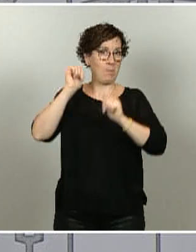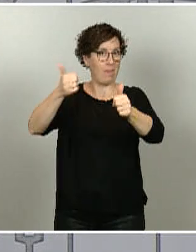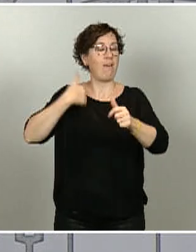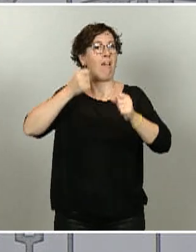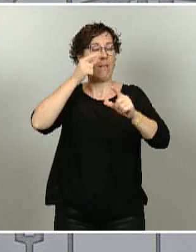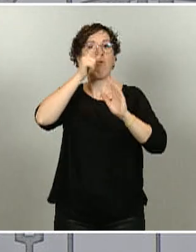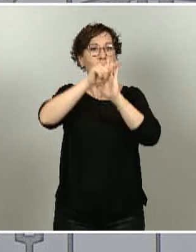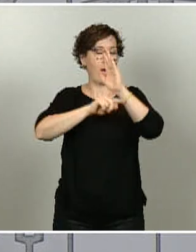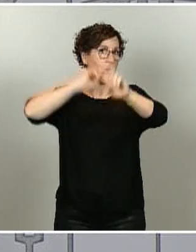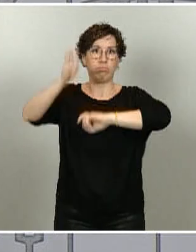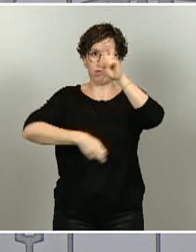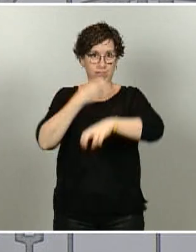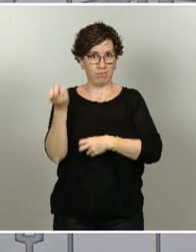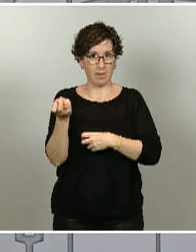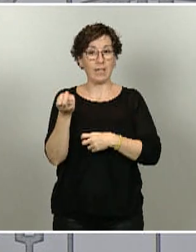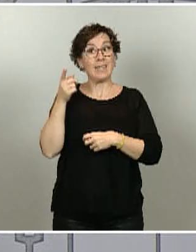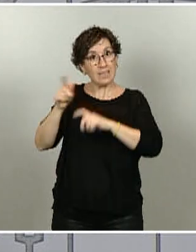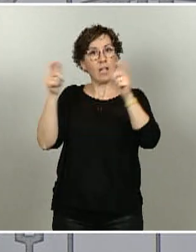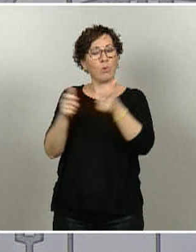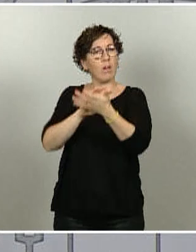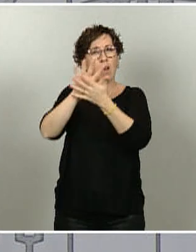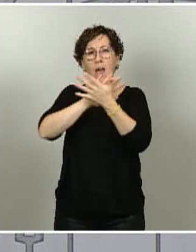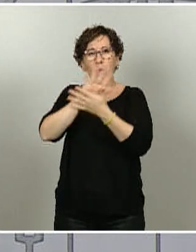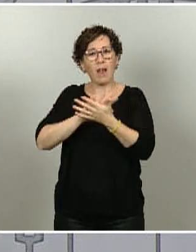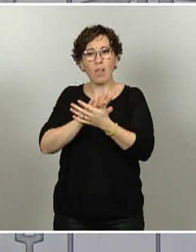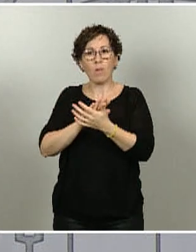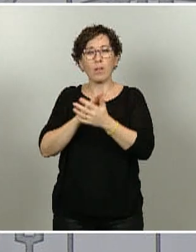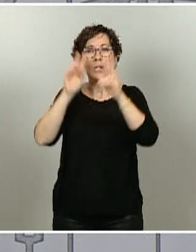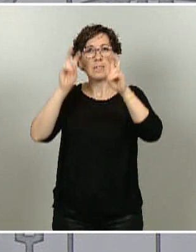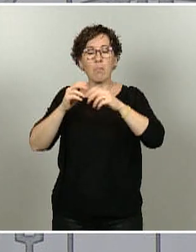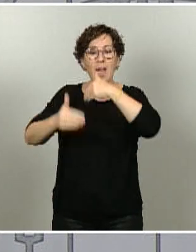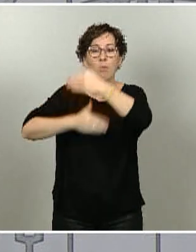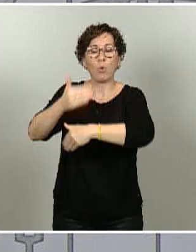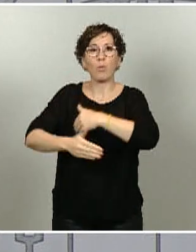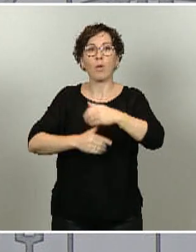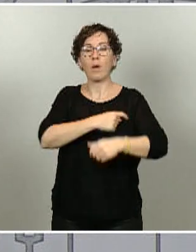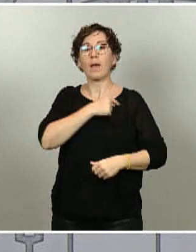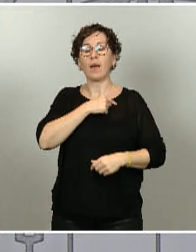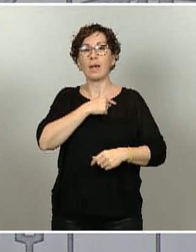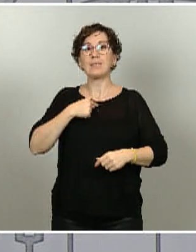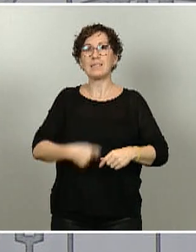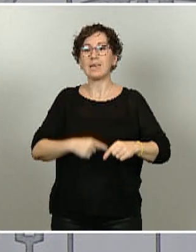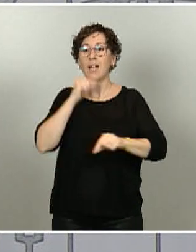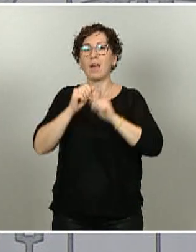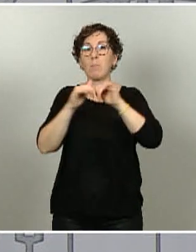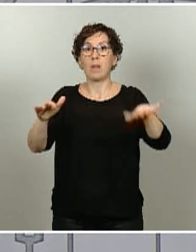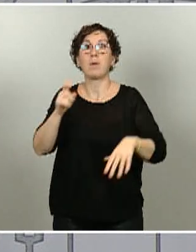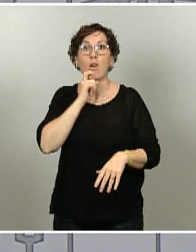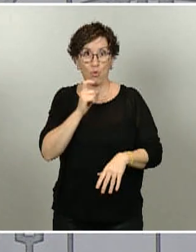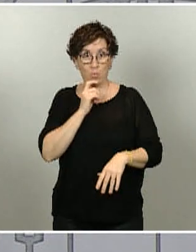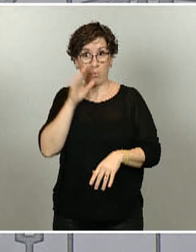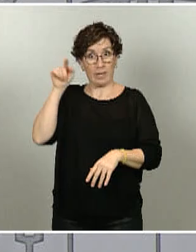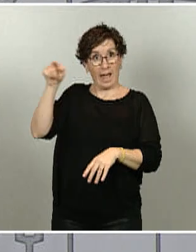discutiendo todos los aspectos relacionados con la evolución de la epidemia en China, que es donde en aquel momento había una transmisión real del virus. Había